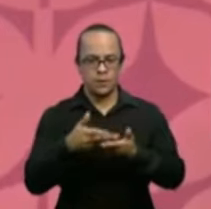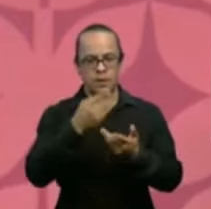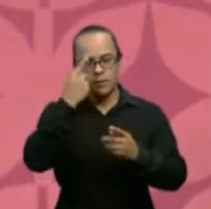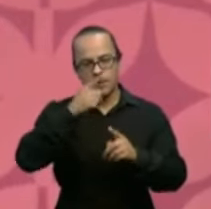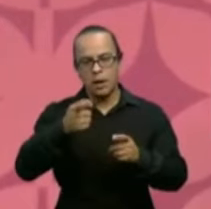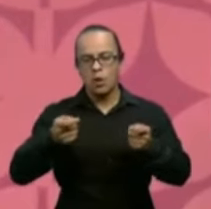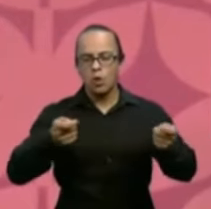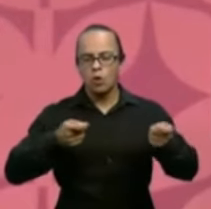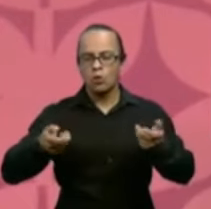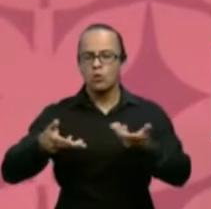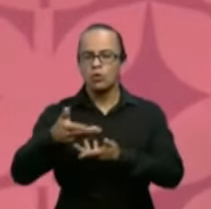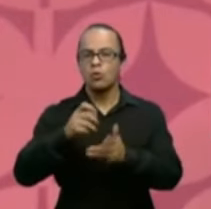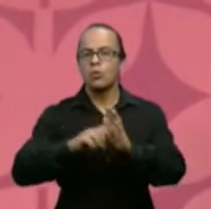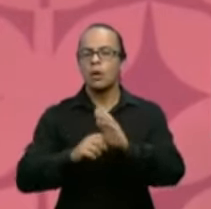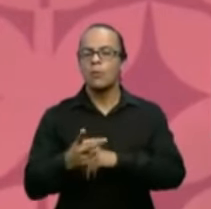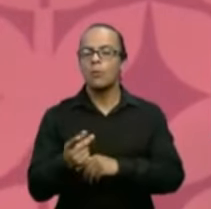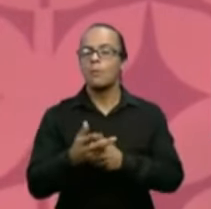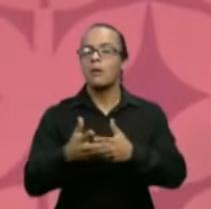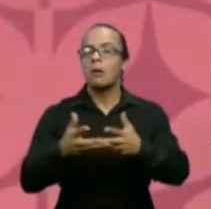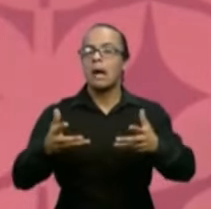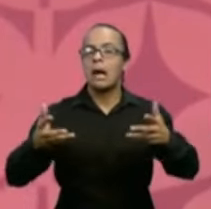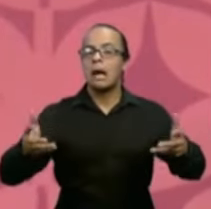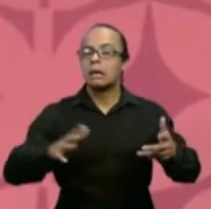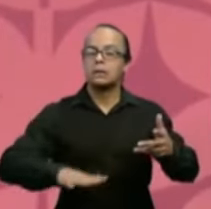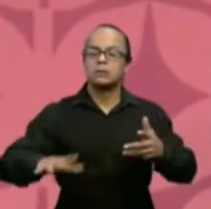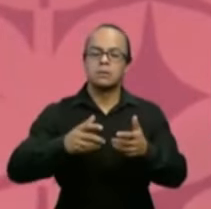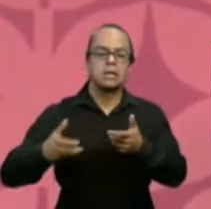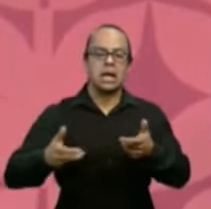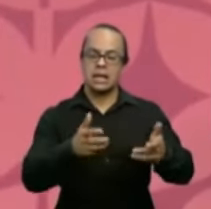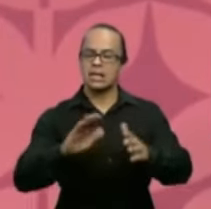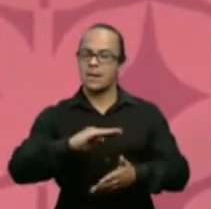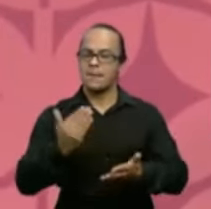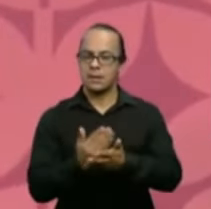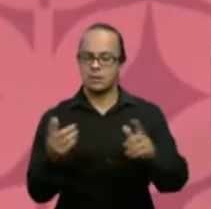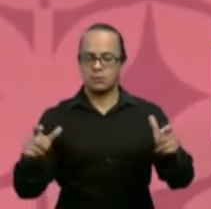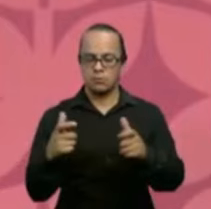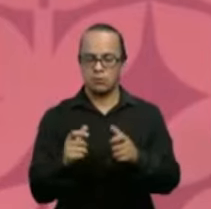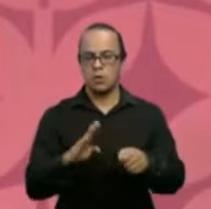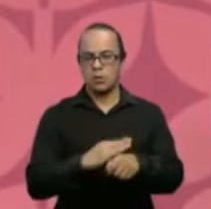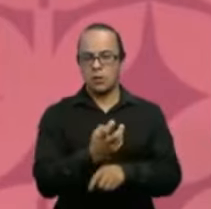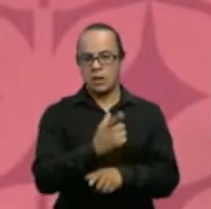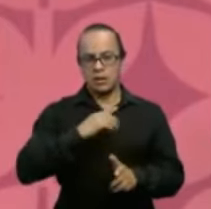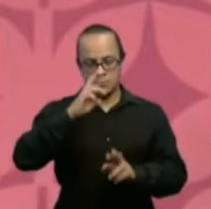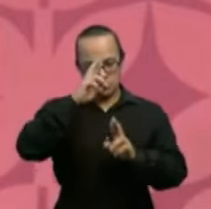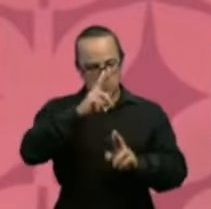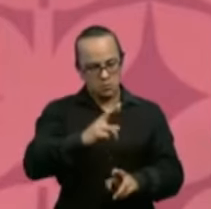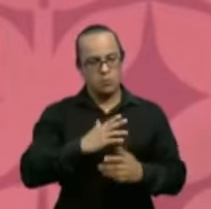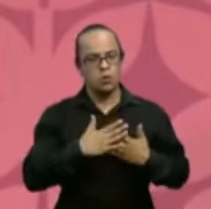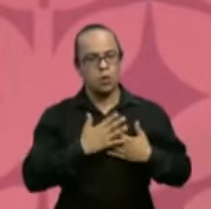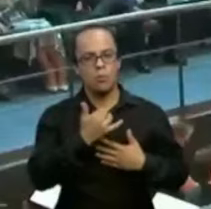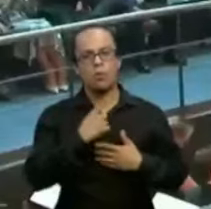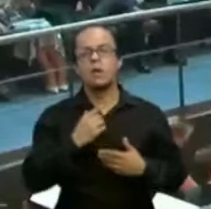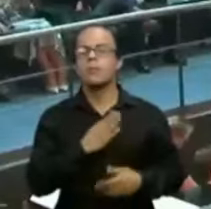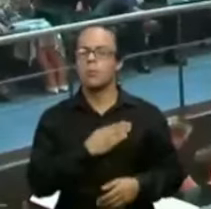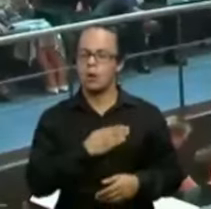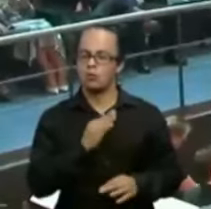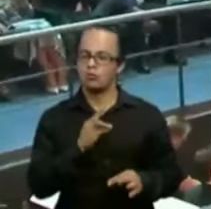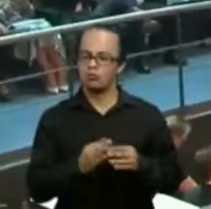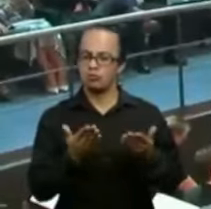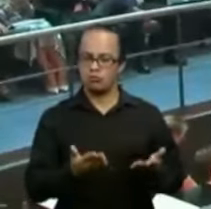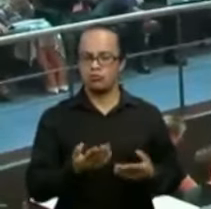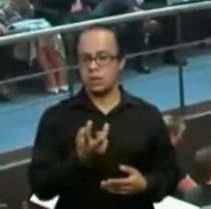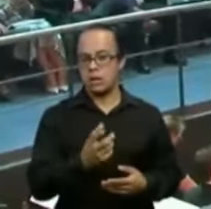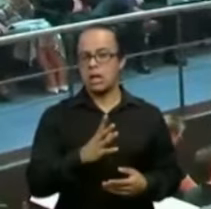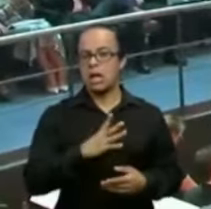control de la sobrepoblación de perros y gatos en situación de calle con respeto, amor y bondad. Haremos